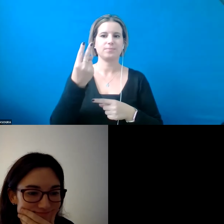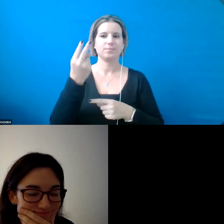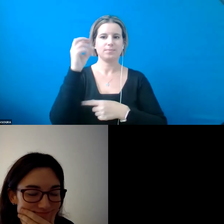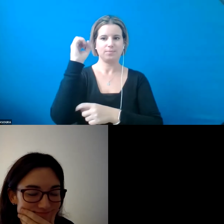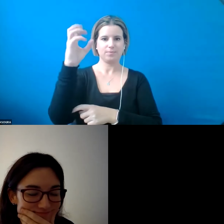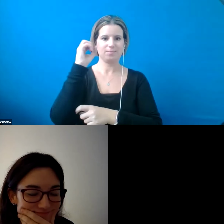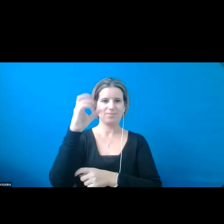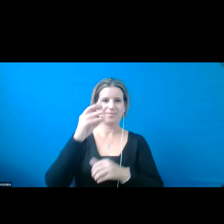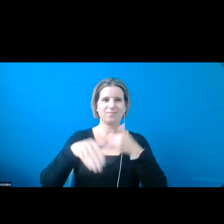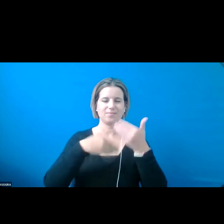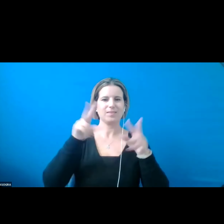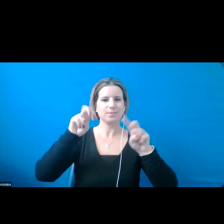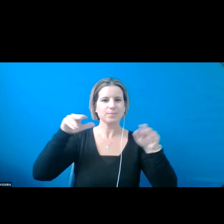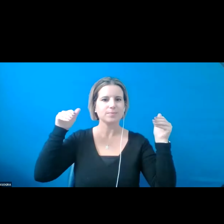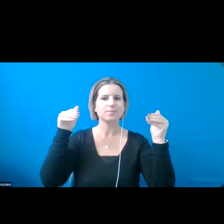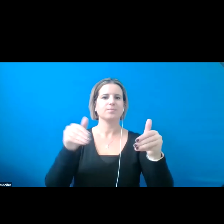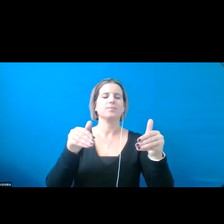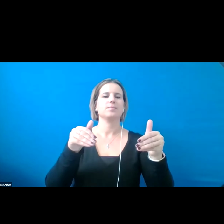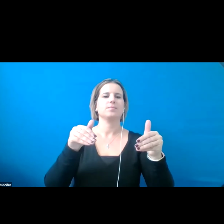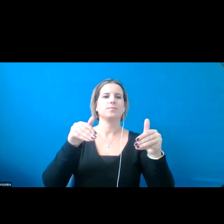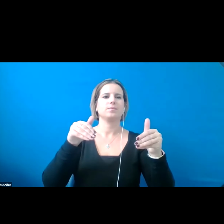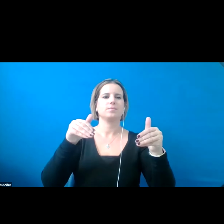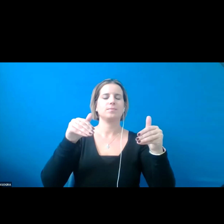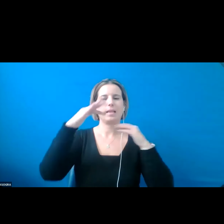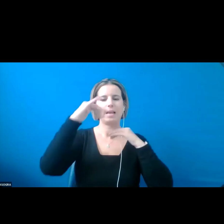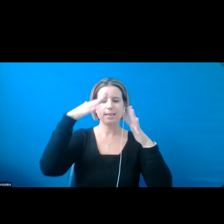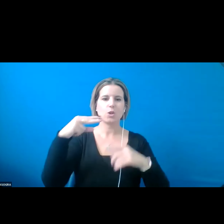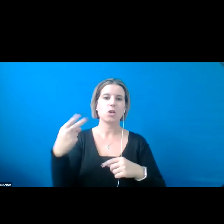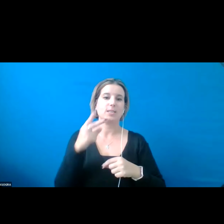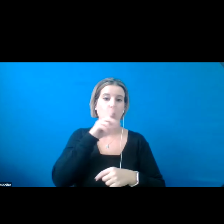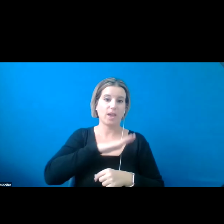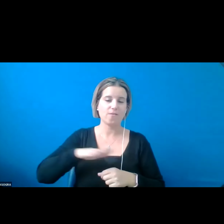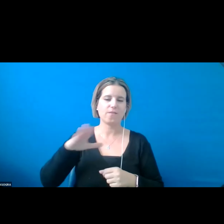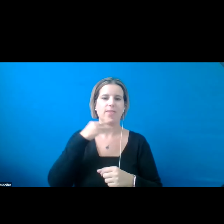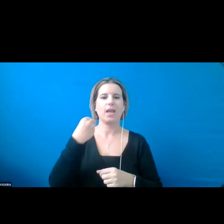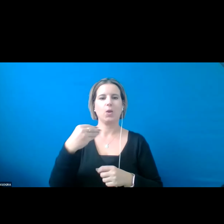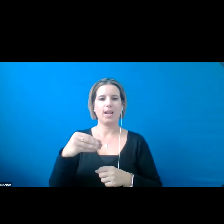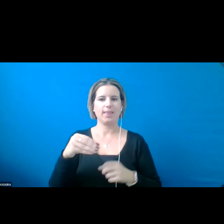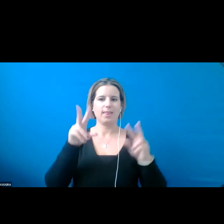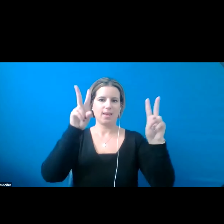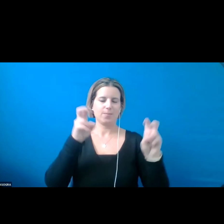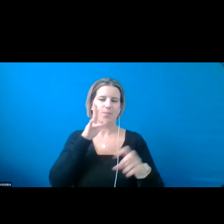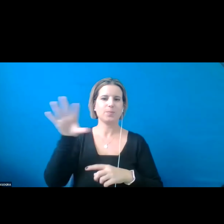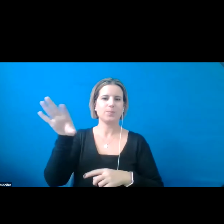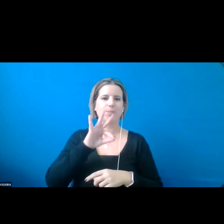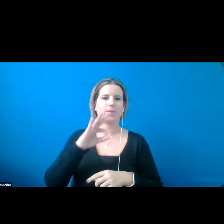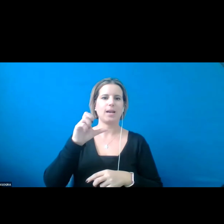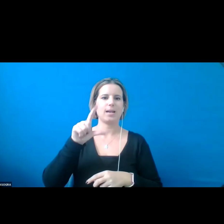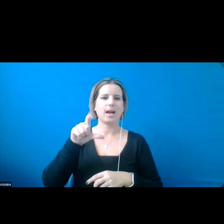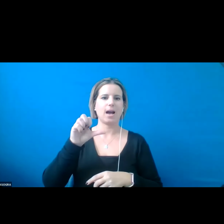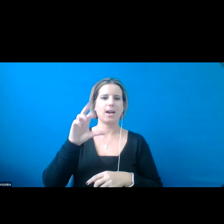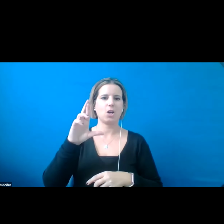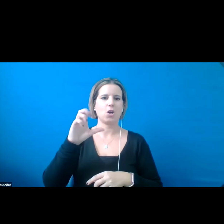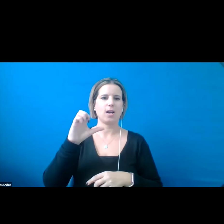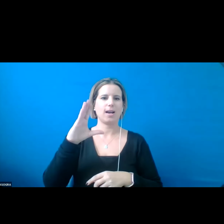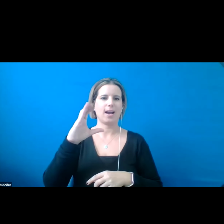avanzamos hacia la atención en la segunda infancia y la adolescencia y para ello contamos con Carlos García Pablos de la